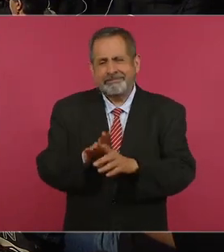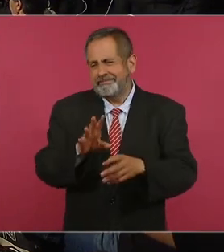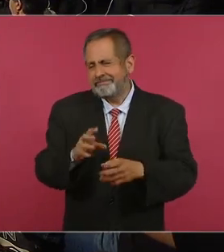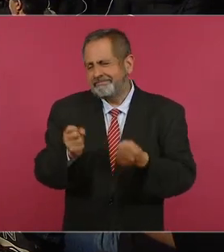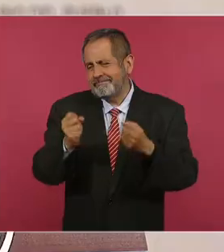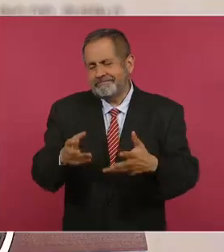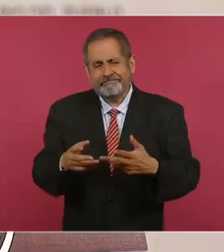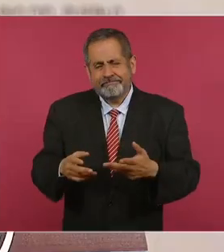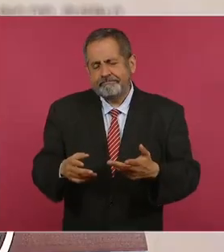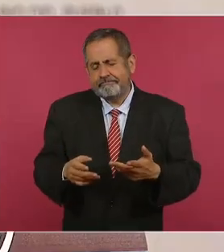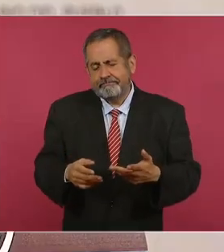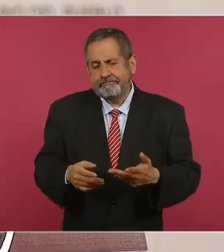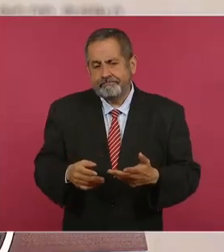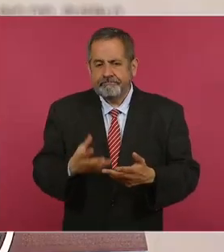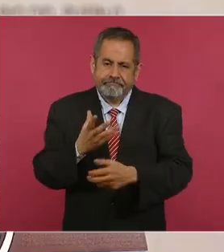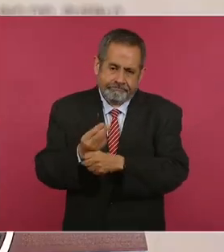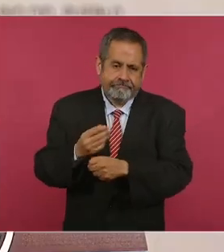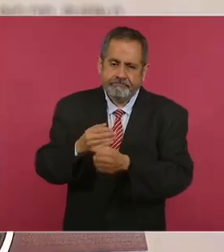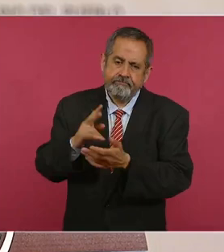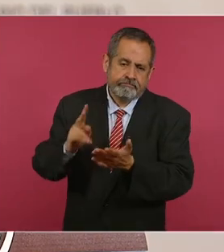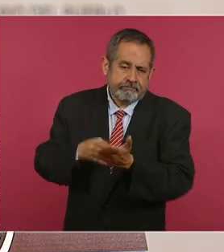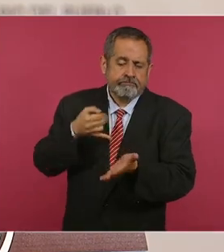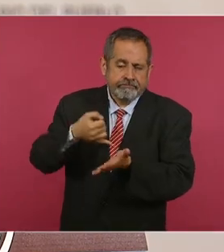mucho, entonces hay que reforestar.